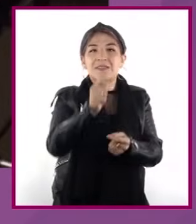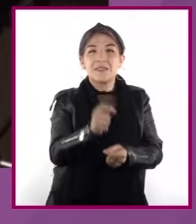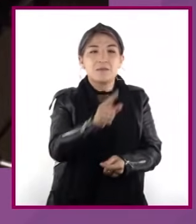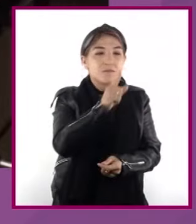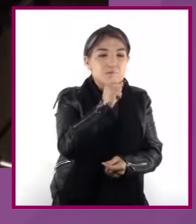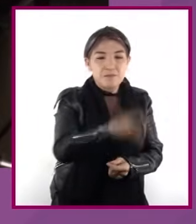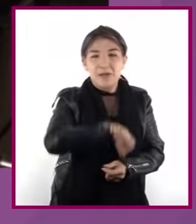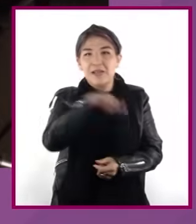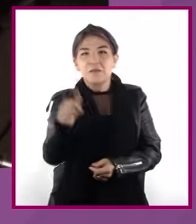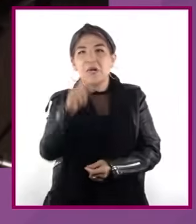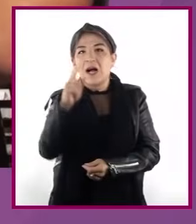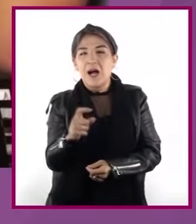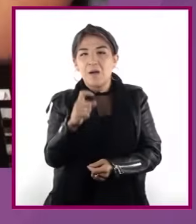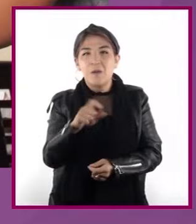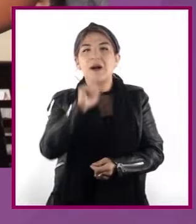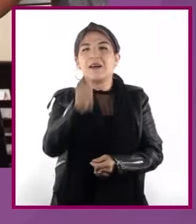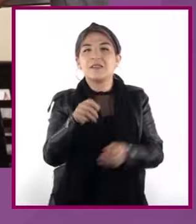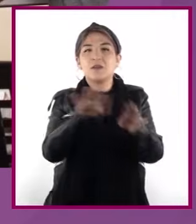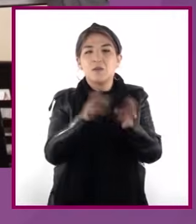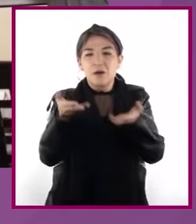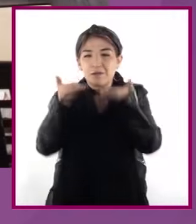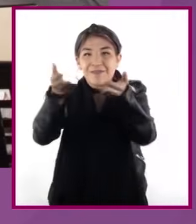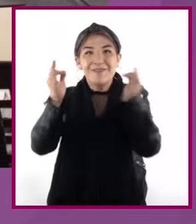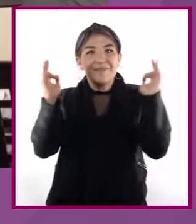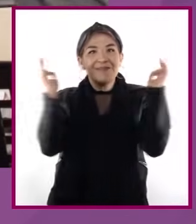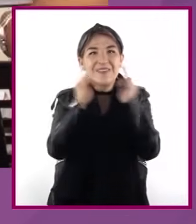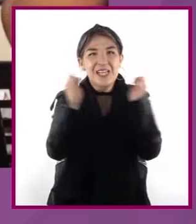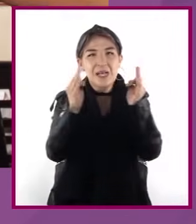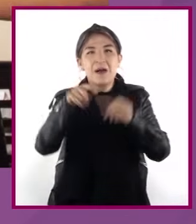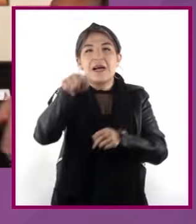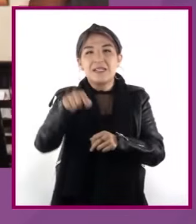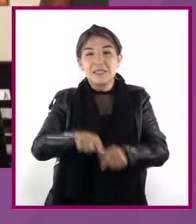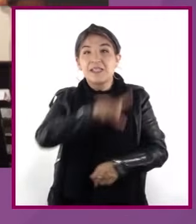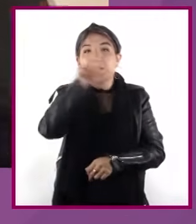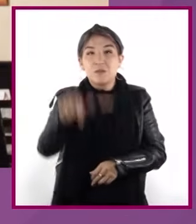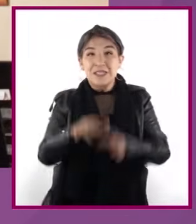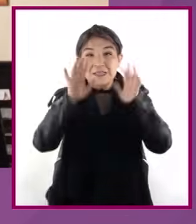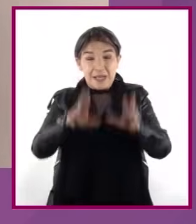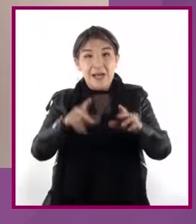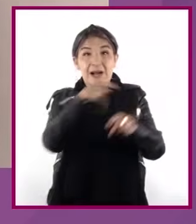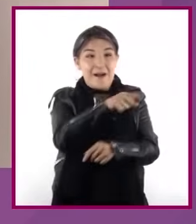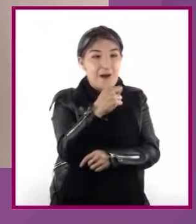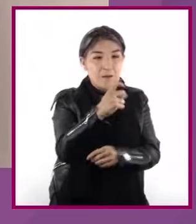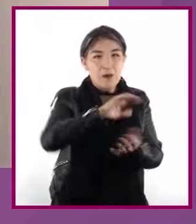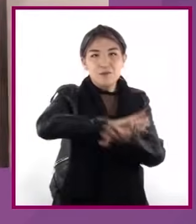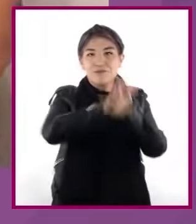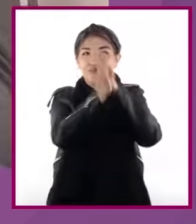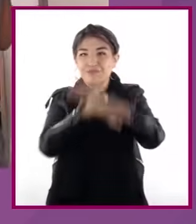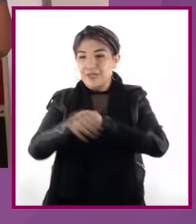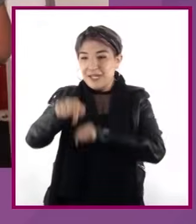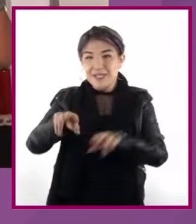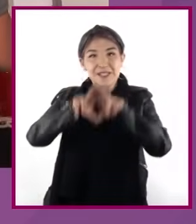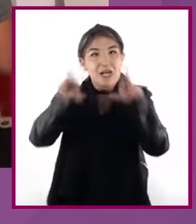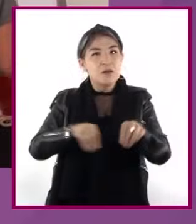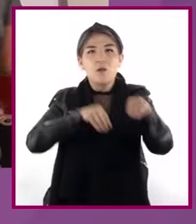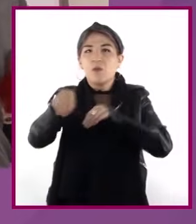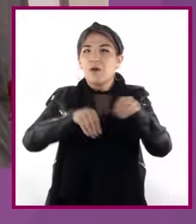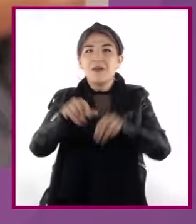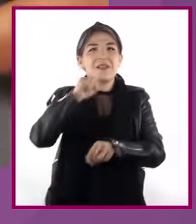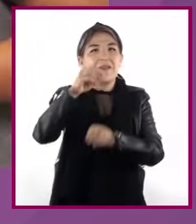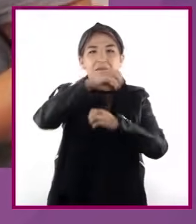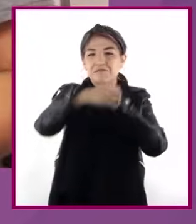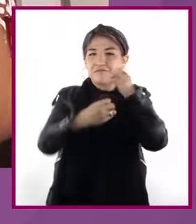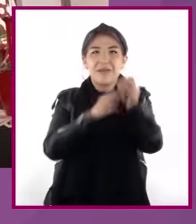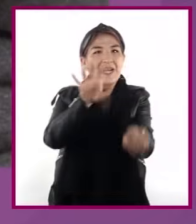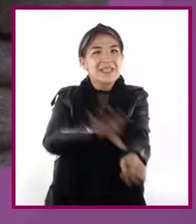líquido al estado sólido por medio del enfriamiento. En la medida que se enfría el líquido, sus partículas pierden energía cinética